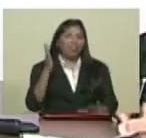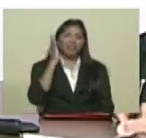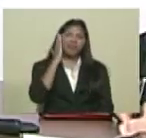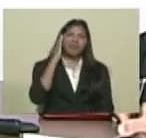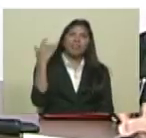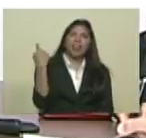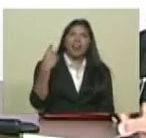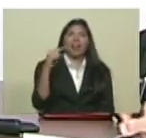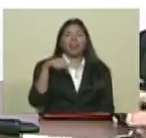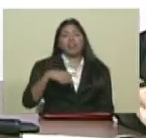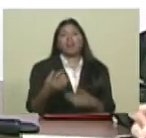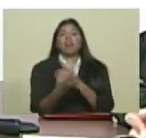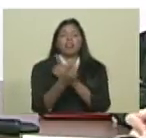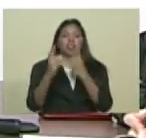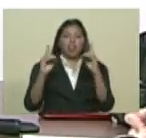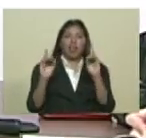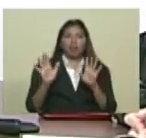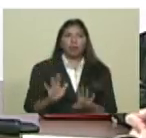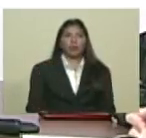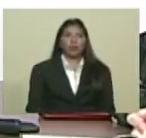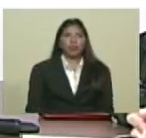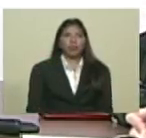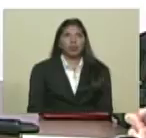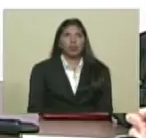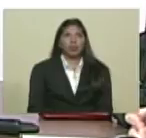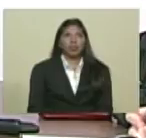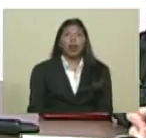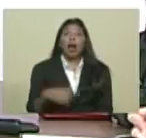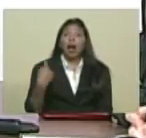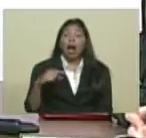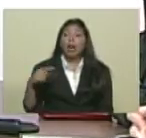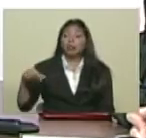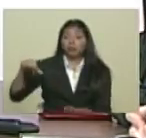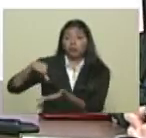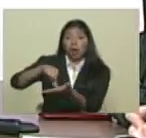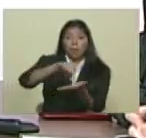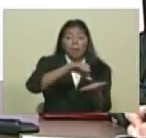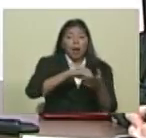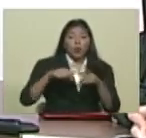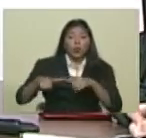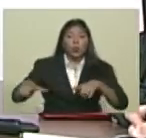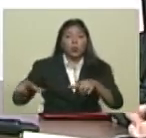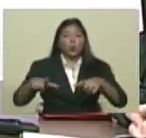de la democracia, el triunfo pleno. Ahorita tenemos centros electorales, ¿no?,